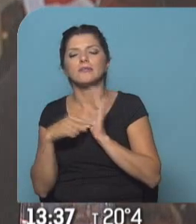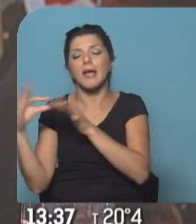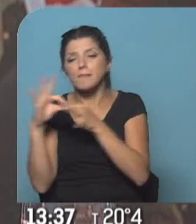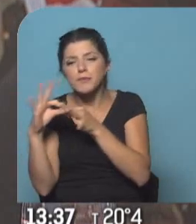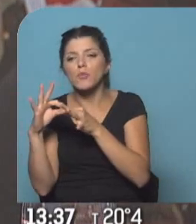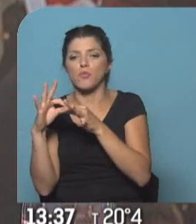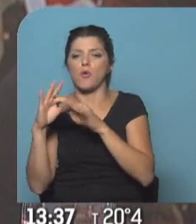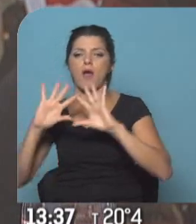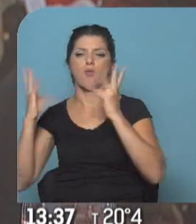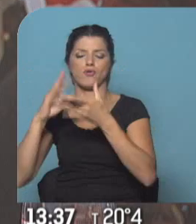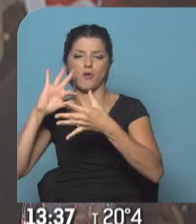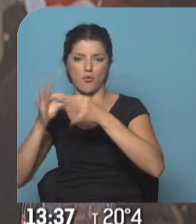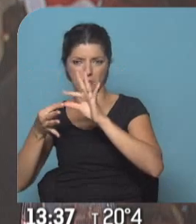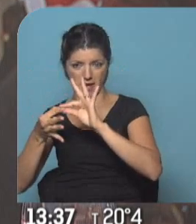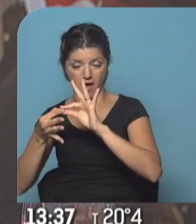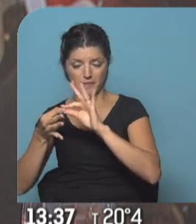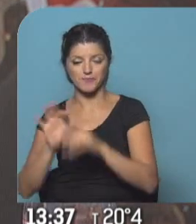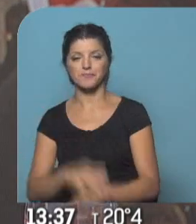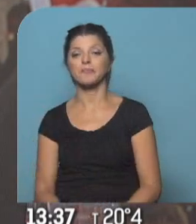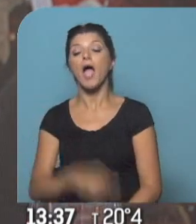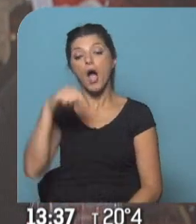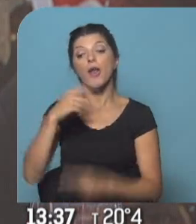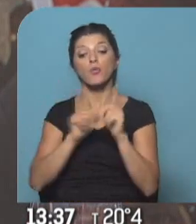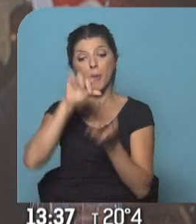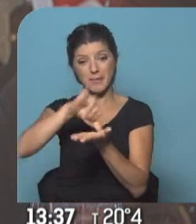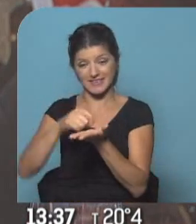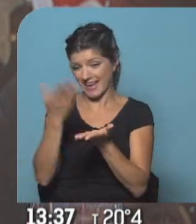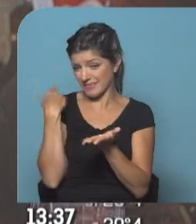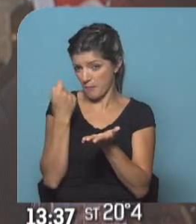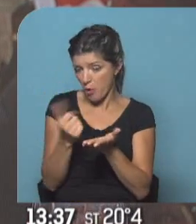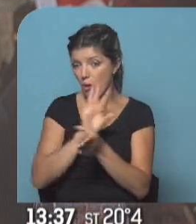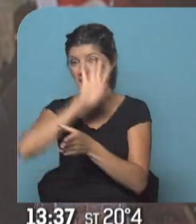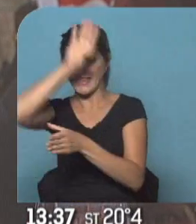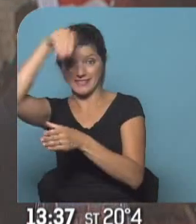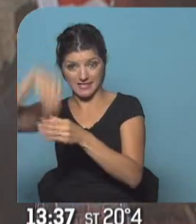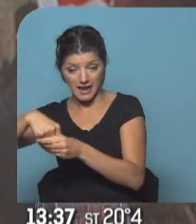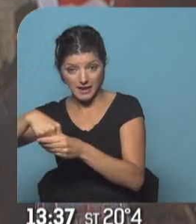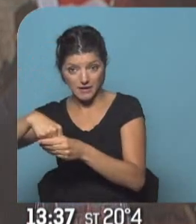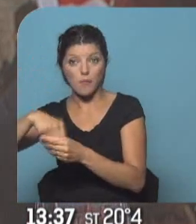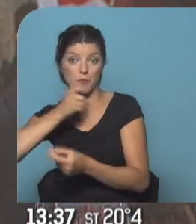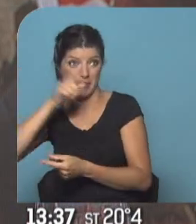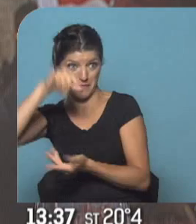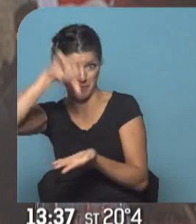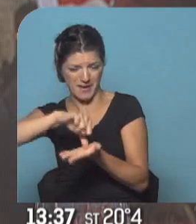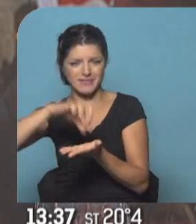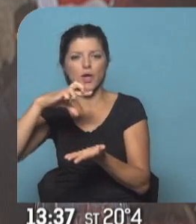países nuevos, digamos, en la integración a la Unión Europea, a Polonia, como el caso de Polonia,